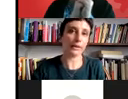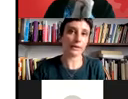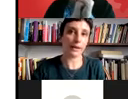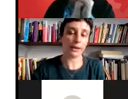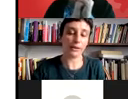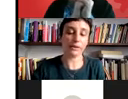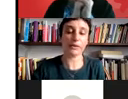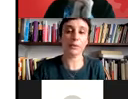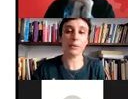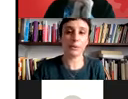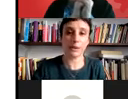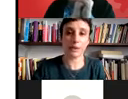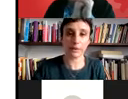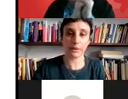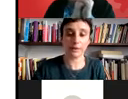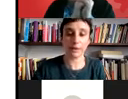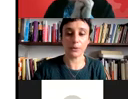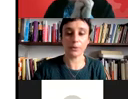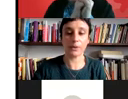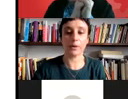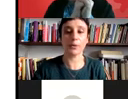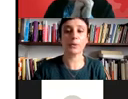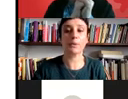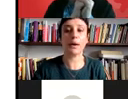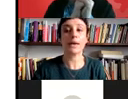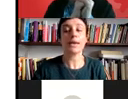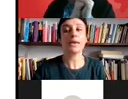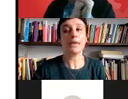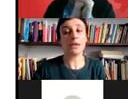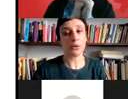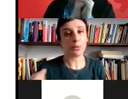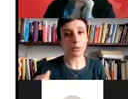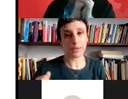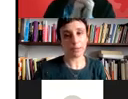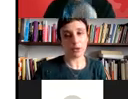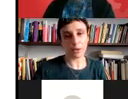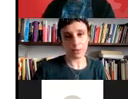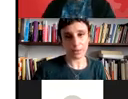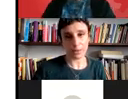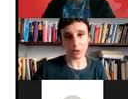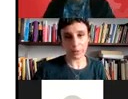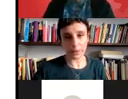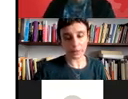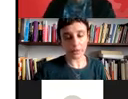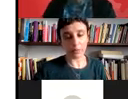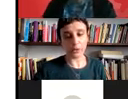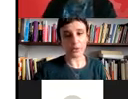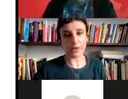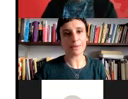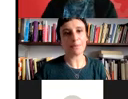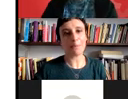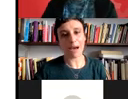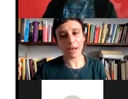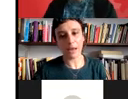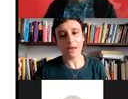con la Secretaría de Adolescencias y Juventudes, la Secretaría de Salud Sexual y Reproductiva, y con un municipio de Vicente López, aquí en el Gran Buenos